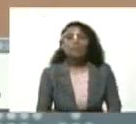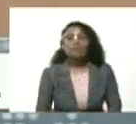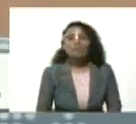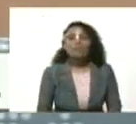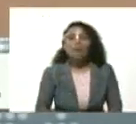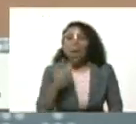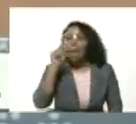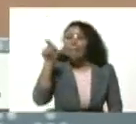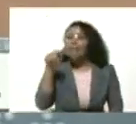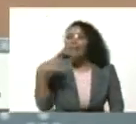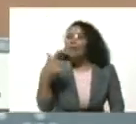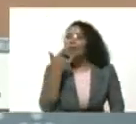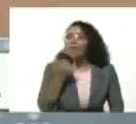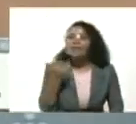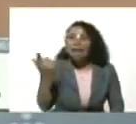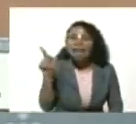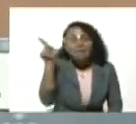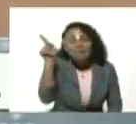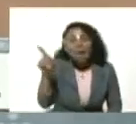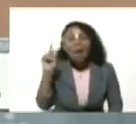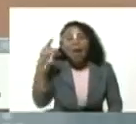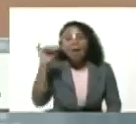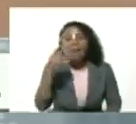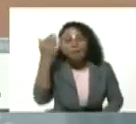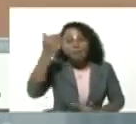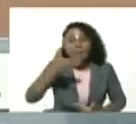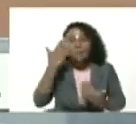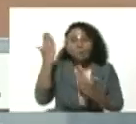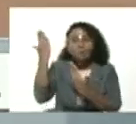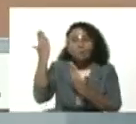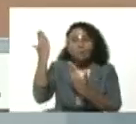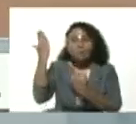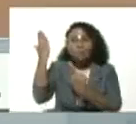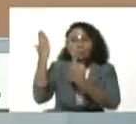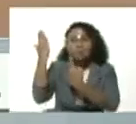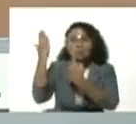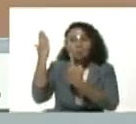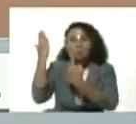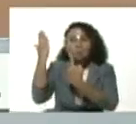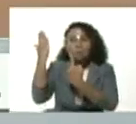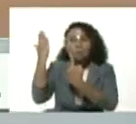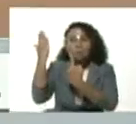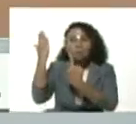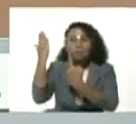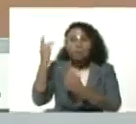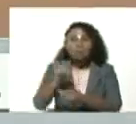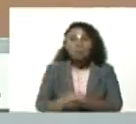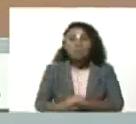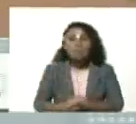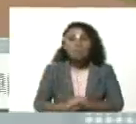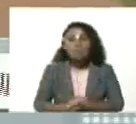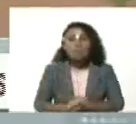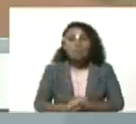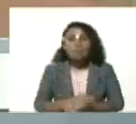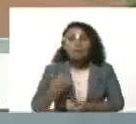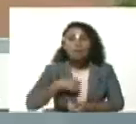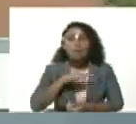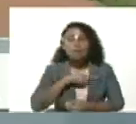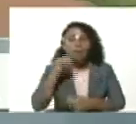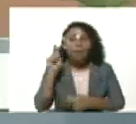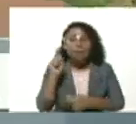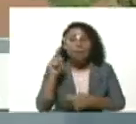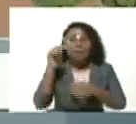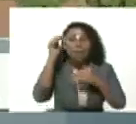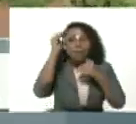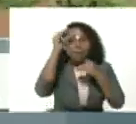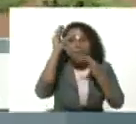Ceballos, ¿qué nos dice desde allá? Mira, están viendo las imágenes, por favor. Bueno, de San Martín de Tubumbán, nosotros allí atendemos